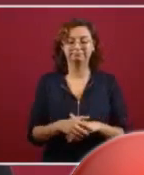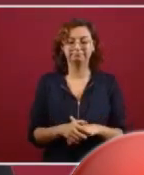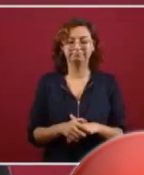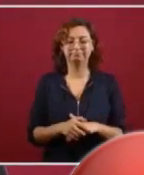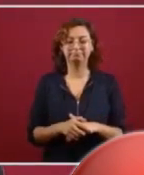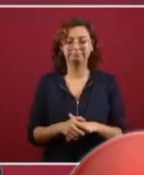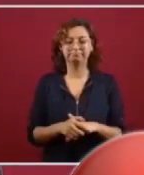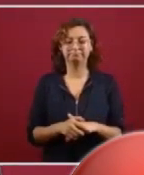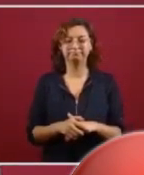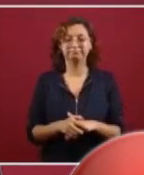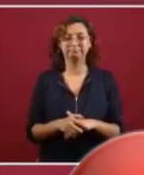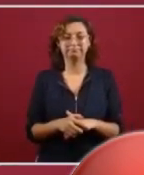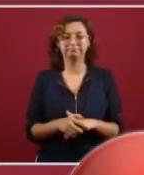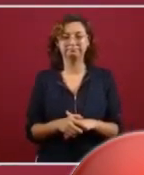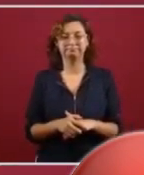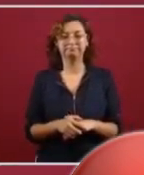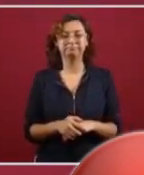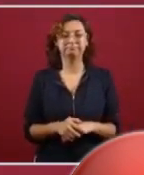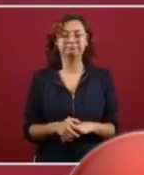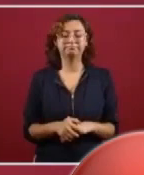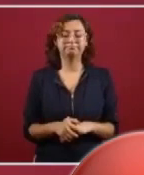la siguiente